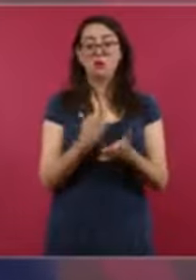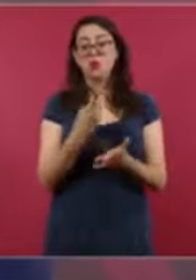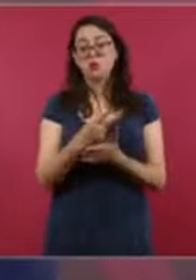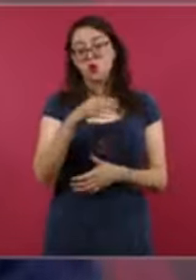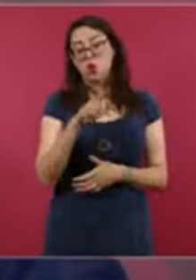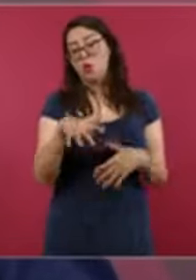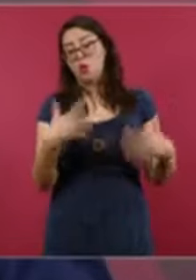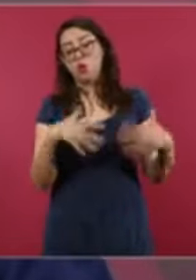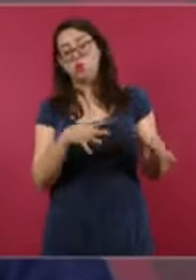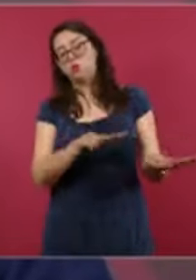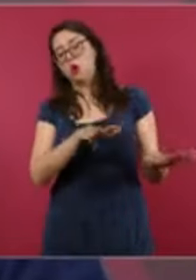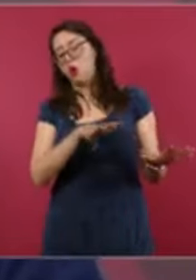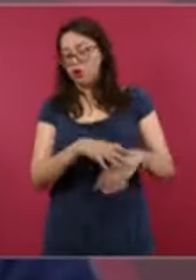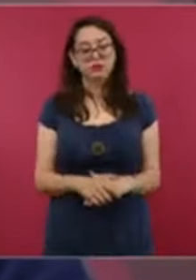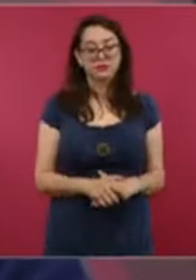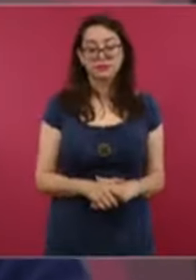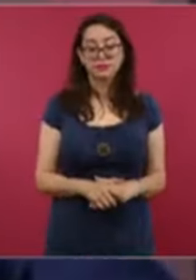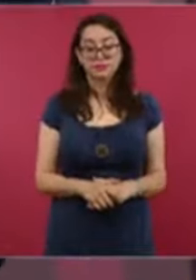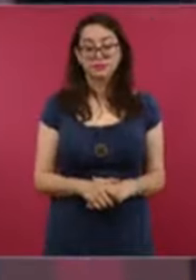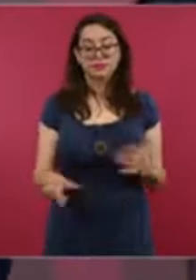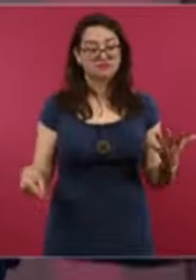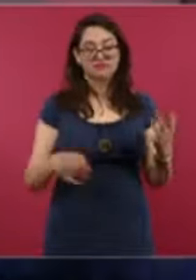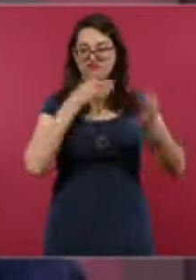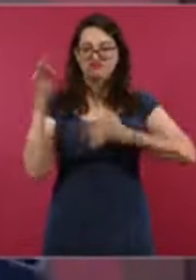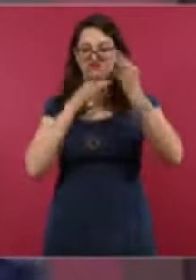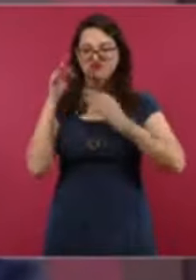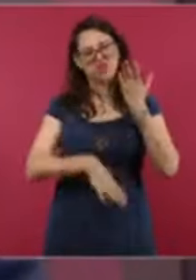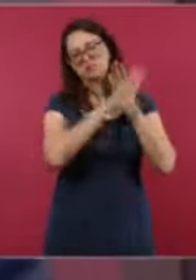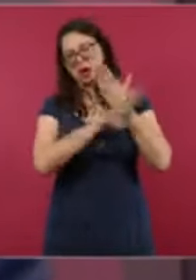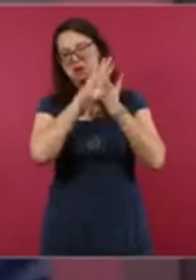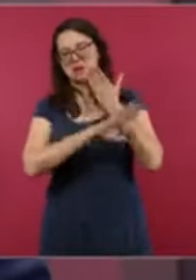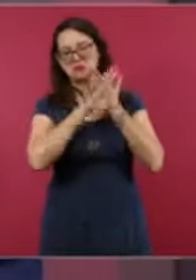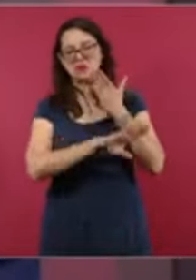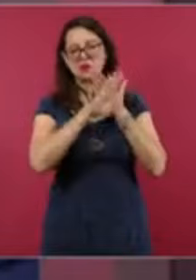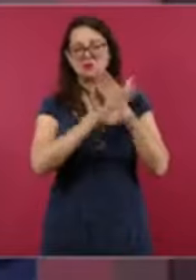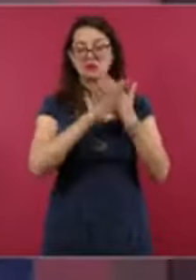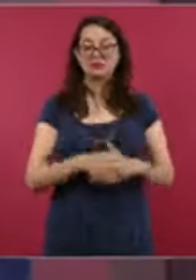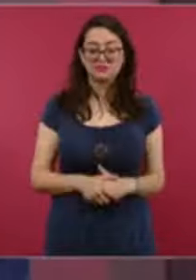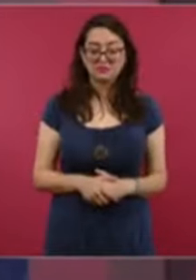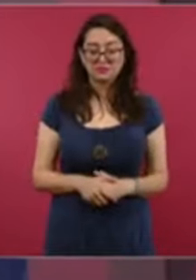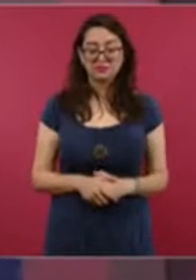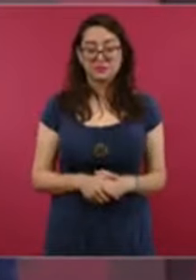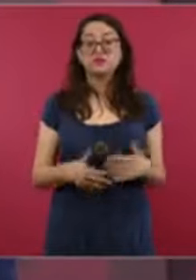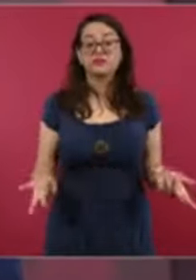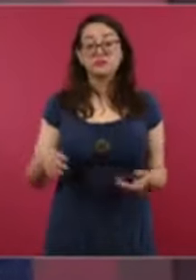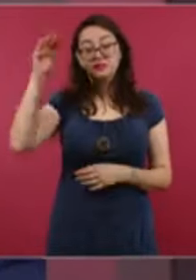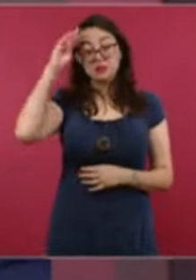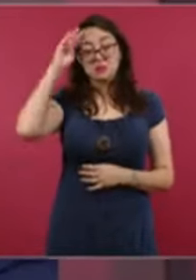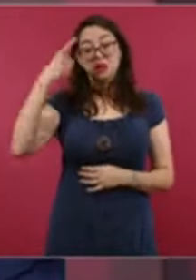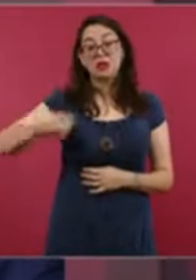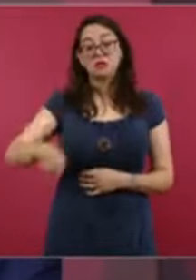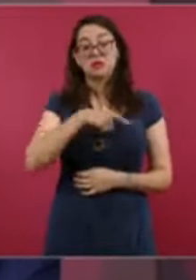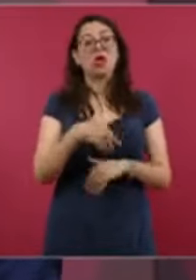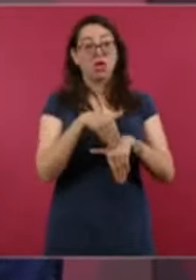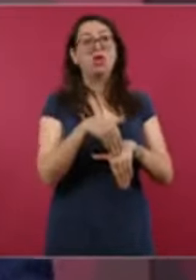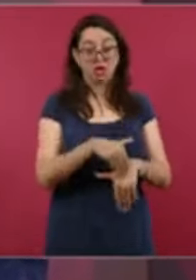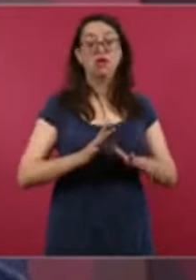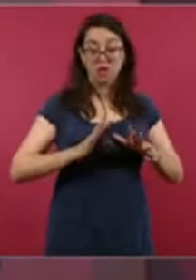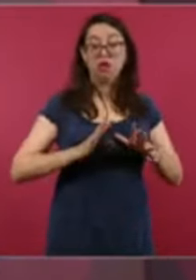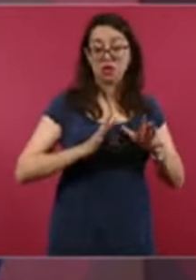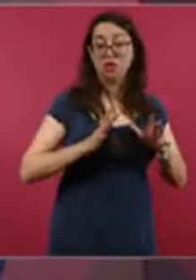su equivalente. Toda una campaña. ¿Creen que nos estamos chupando el dedo? ¿O